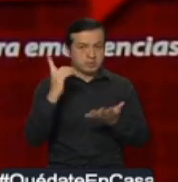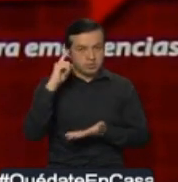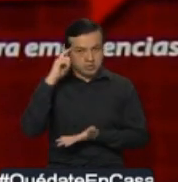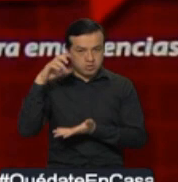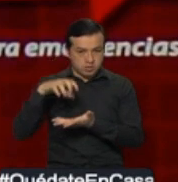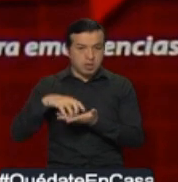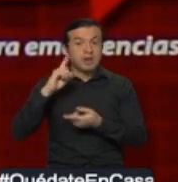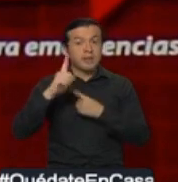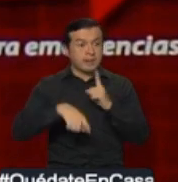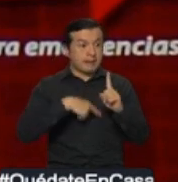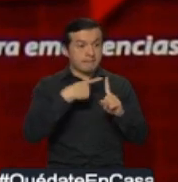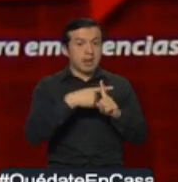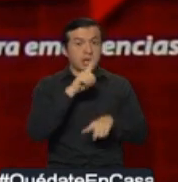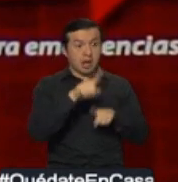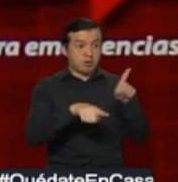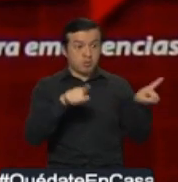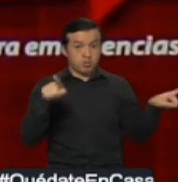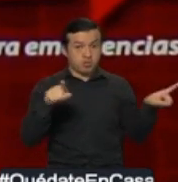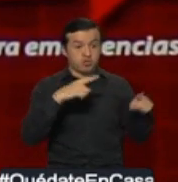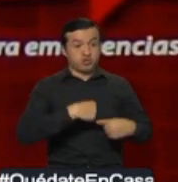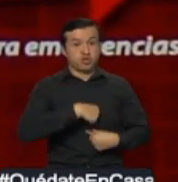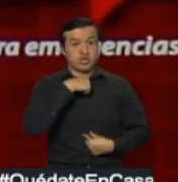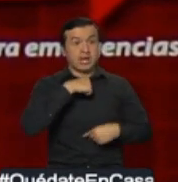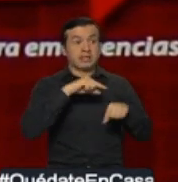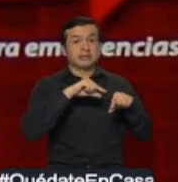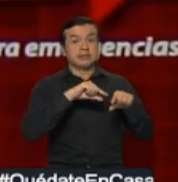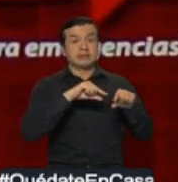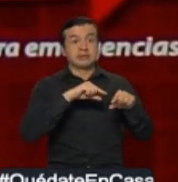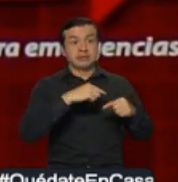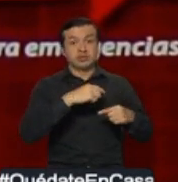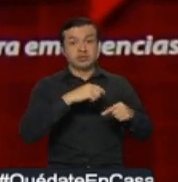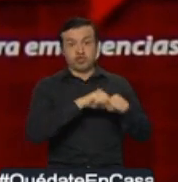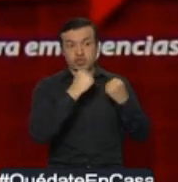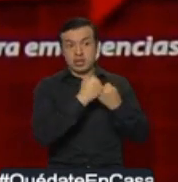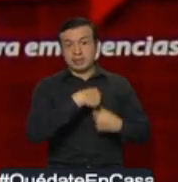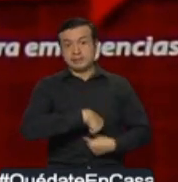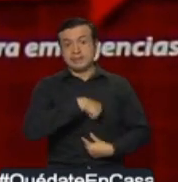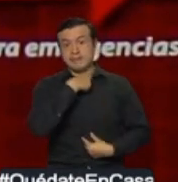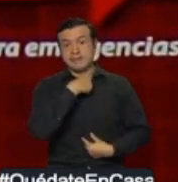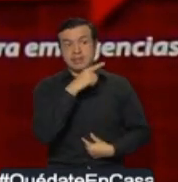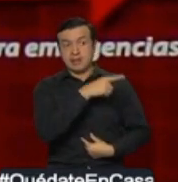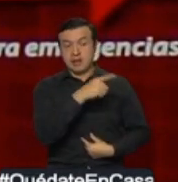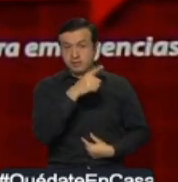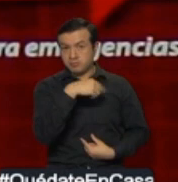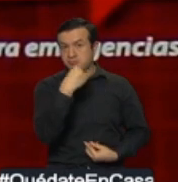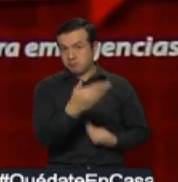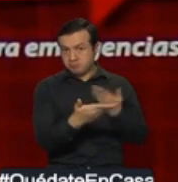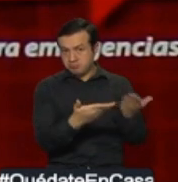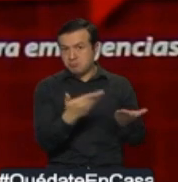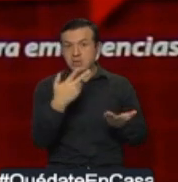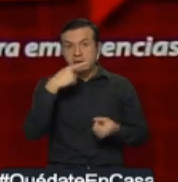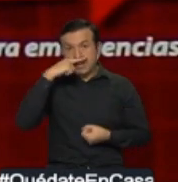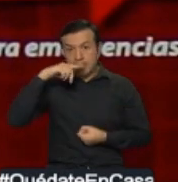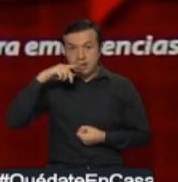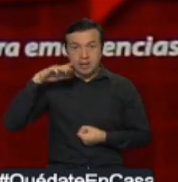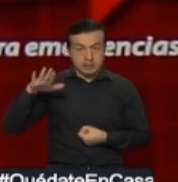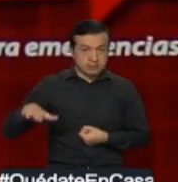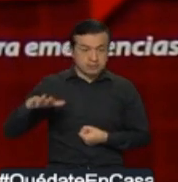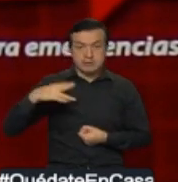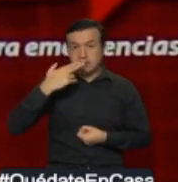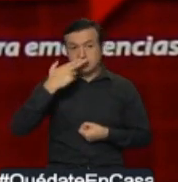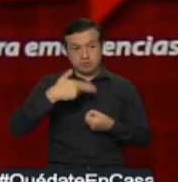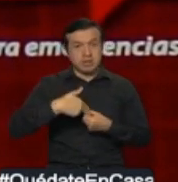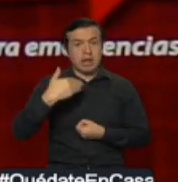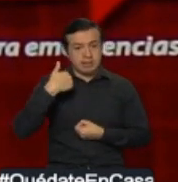las iniciativas privadas en el país. Estamos con abastecimiento de gas, de gasolina, tenemos provisión